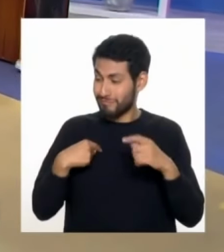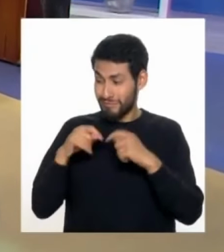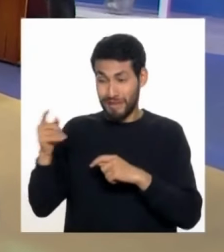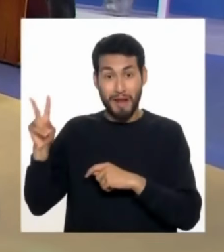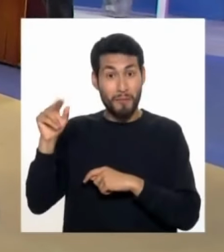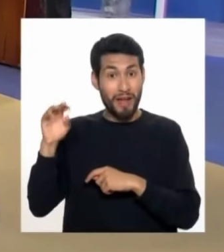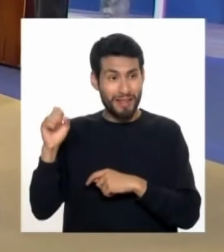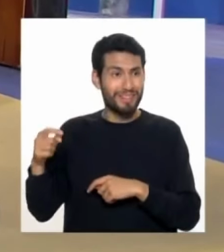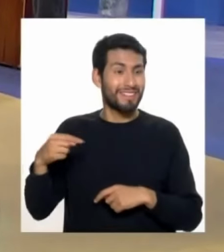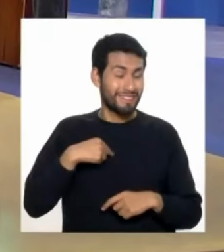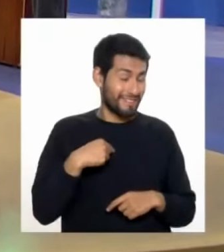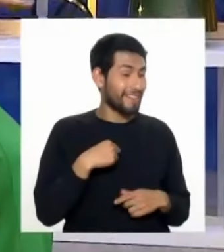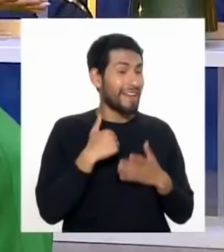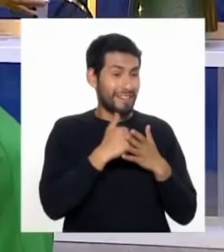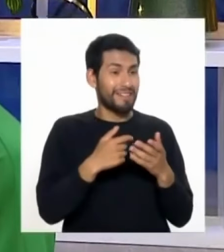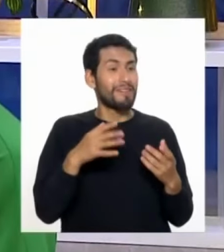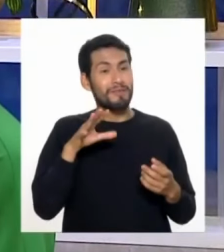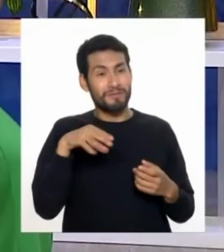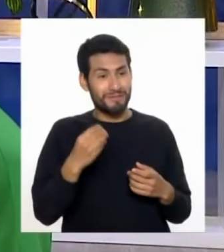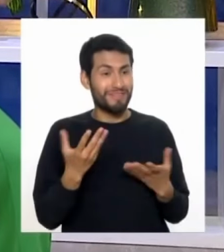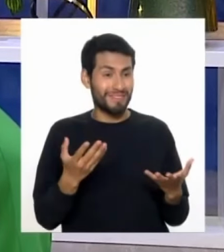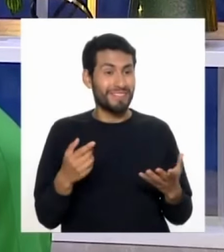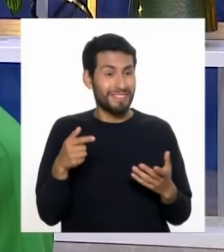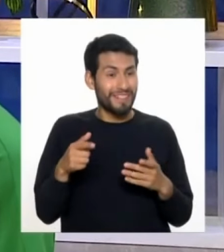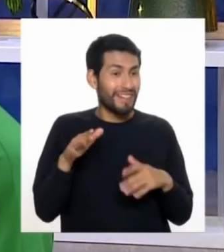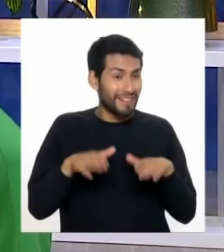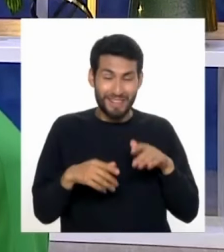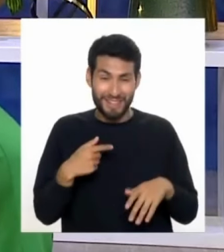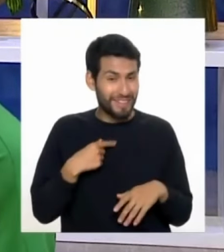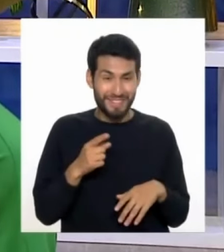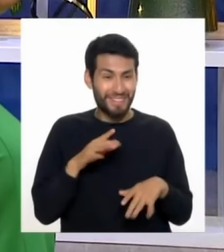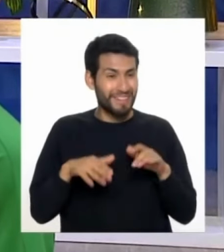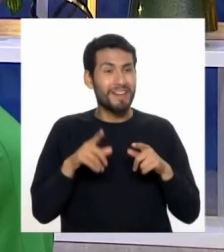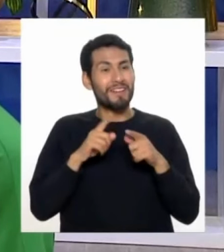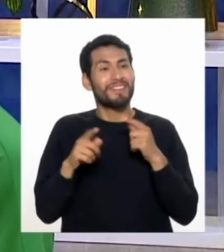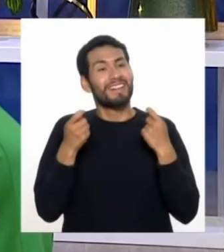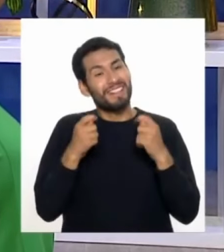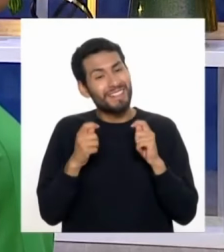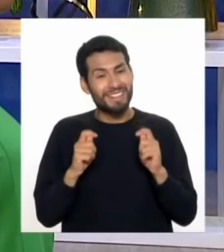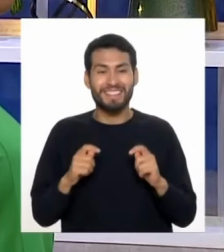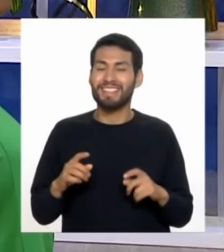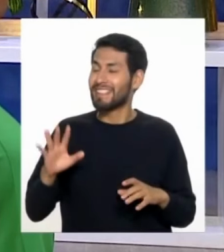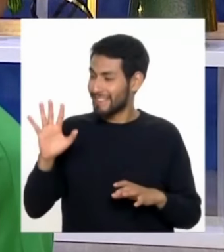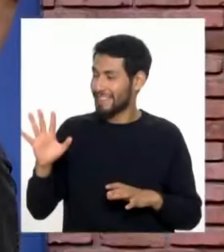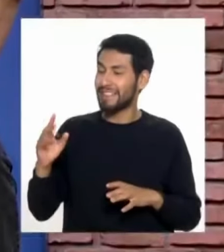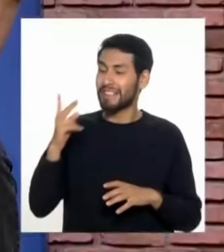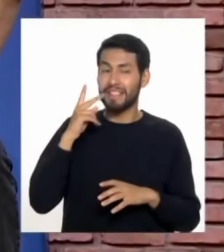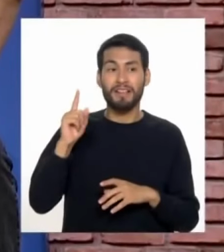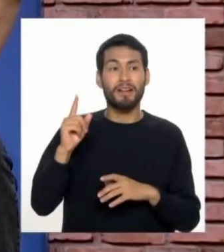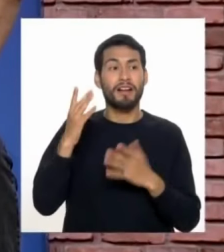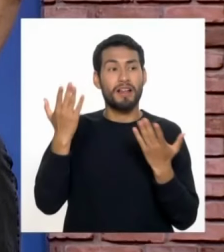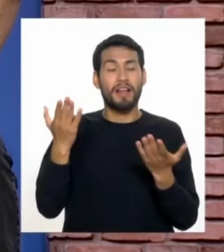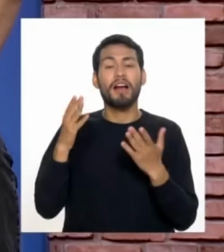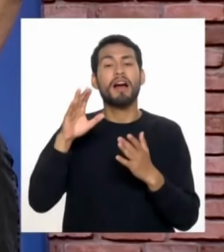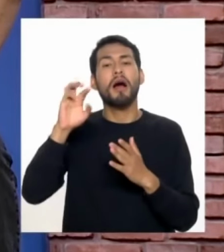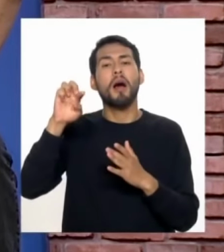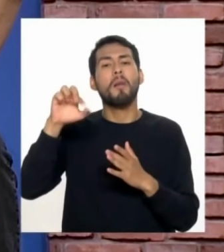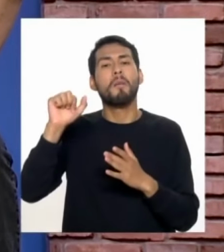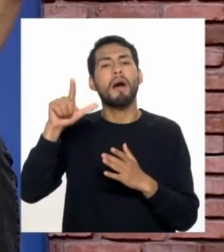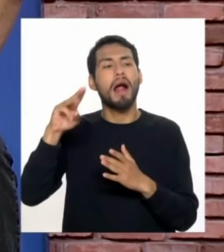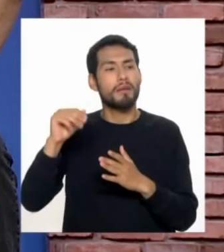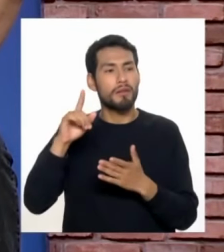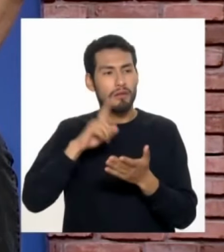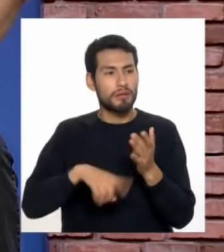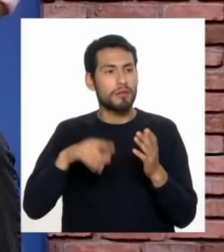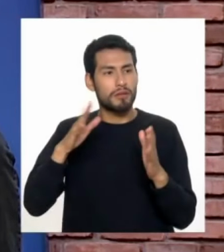también. Sí, yo también los acompaño porque realmente el ritmo no es lo mío, pero vamos a ver qué sale. Entonces vamos a empezar haciendo las palmas de la zamacueca, que son